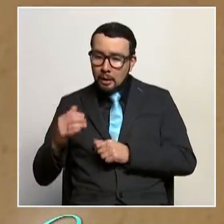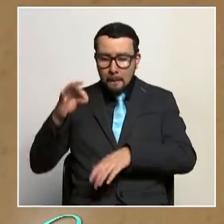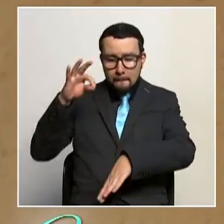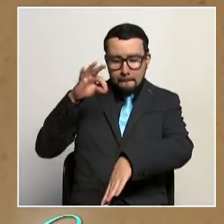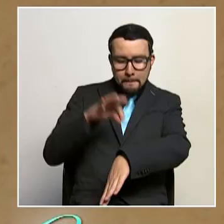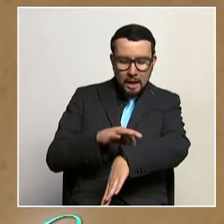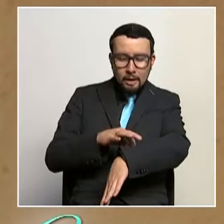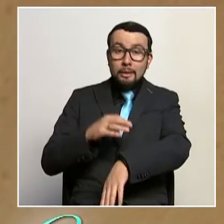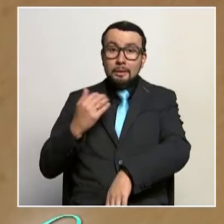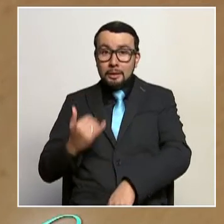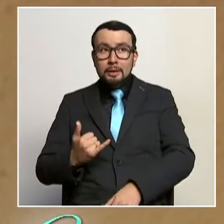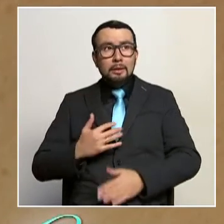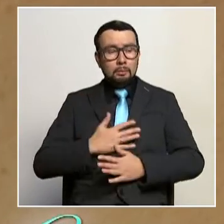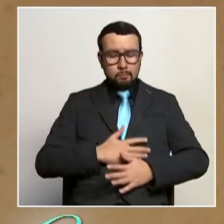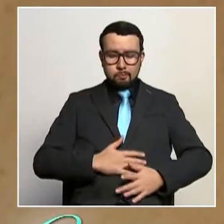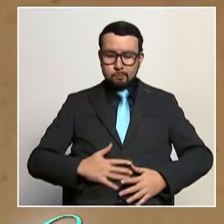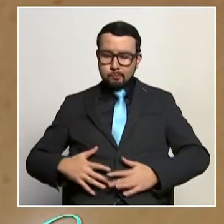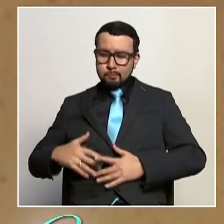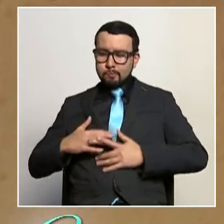este canal de estómago,